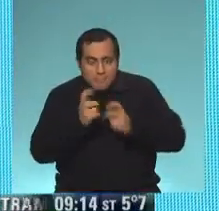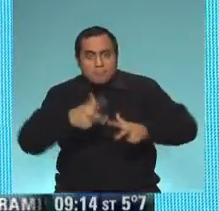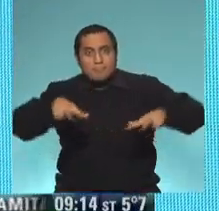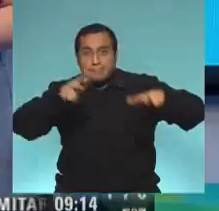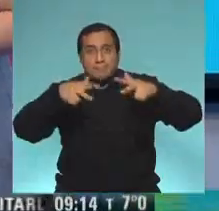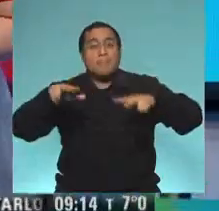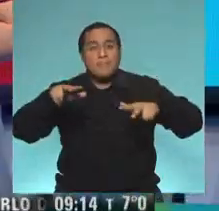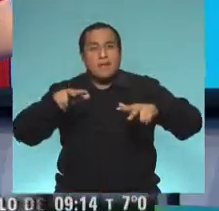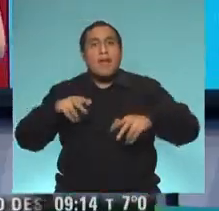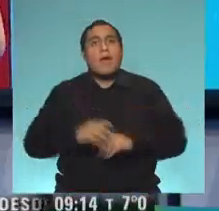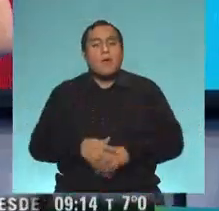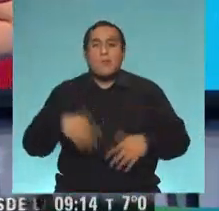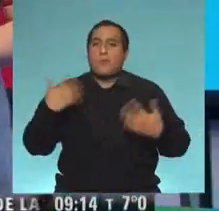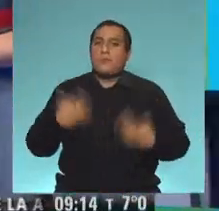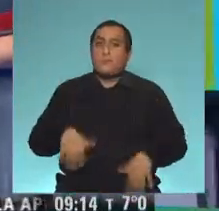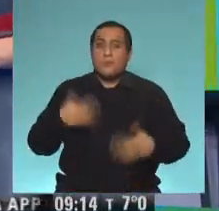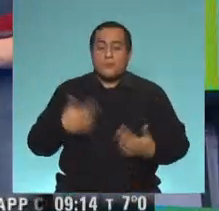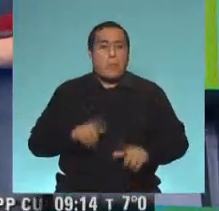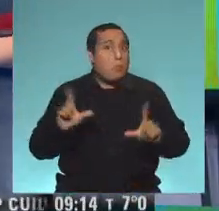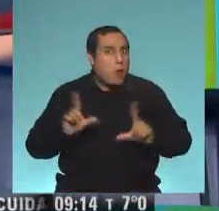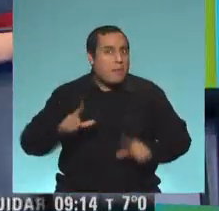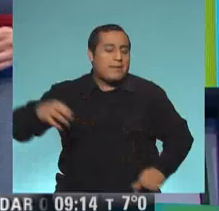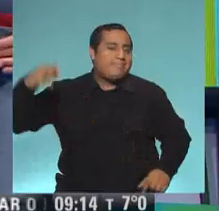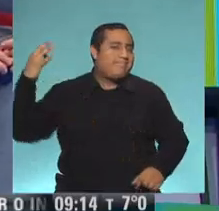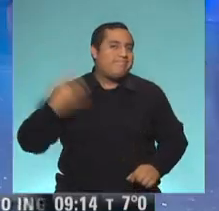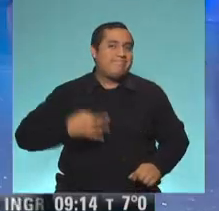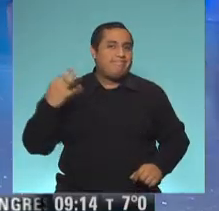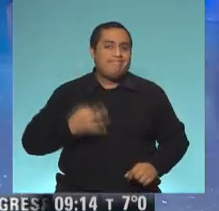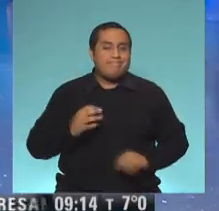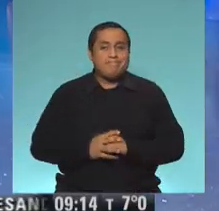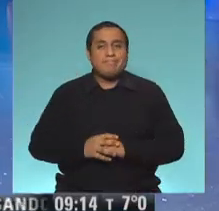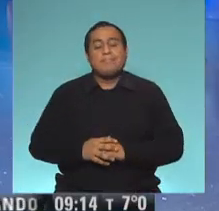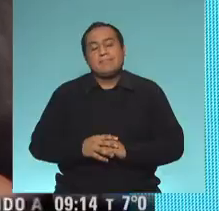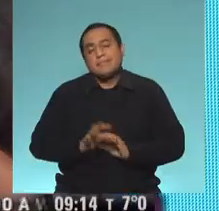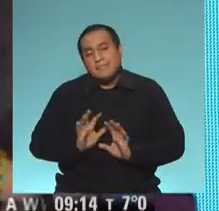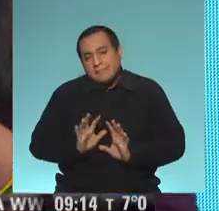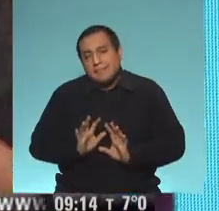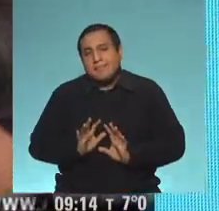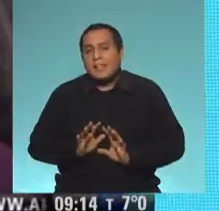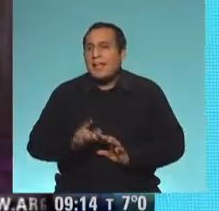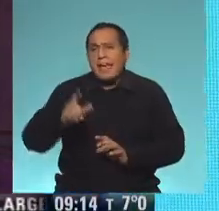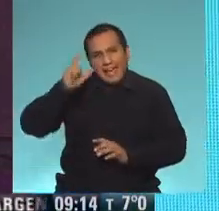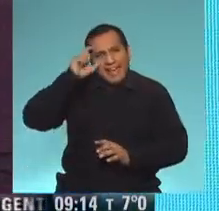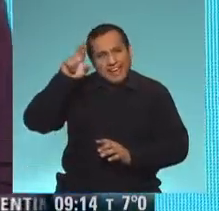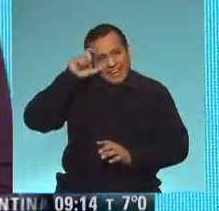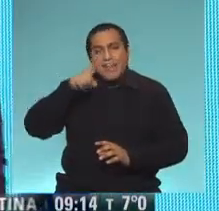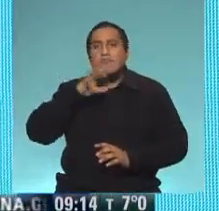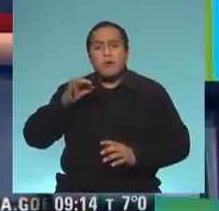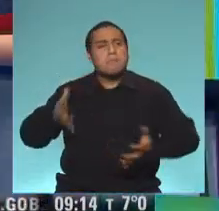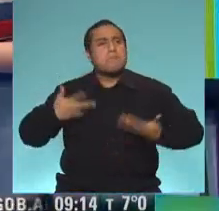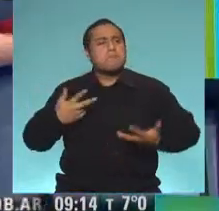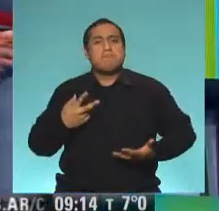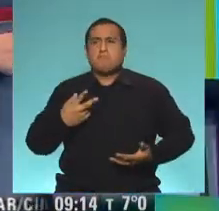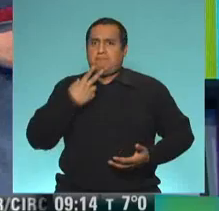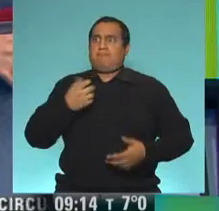títeres. ¡Wow! Ya estás hablando de un programa. Mira. ¡Wow! Bien. Yo sé que está muy bien, Ernesto, con toda esa energía. A mí me gusta